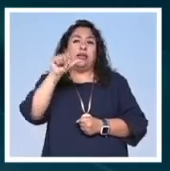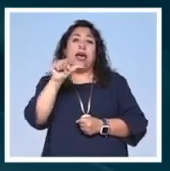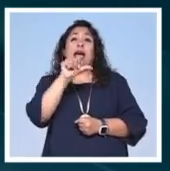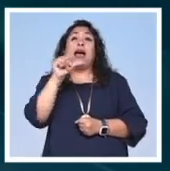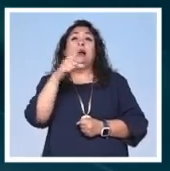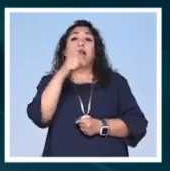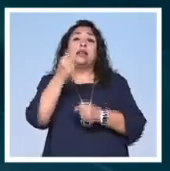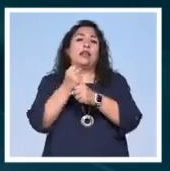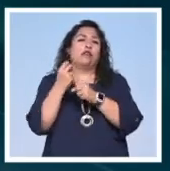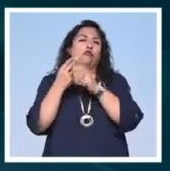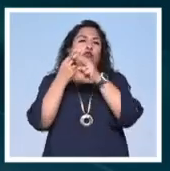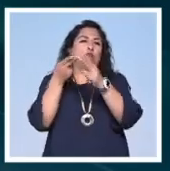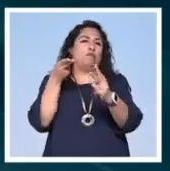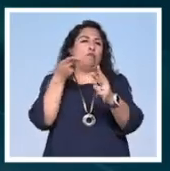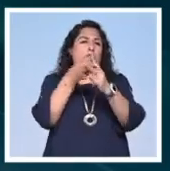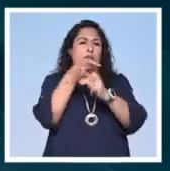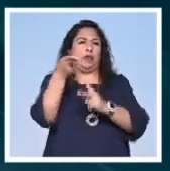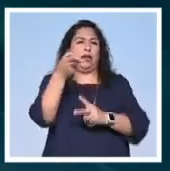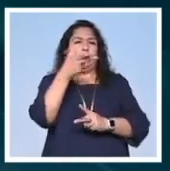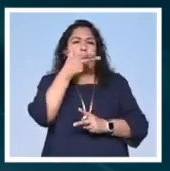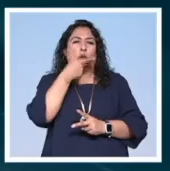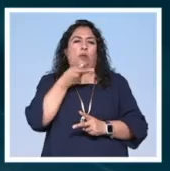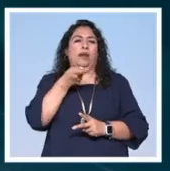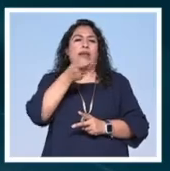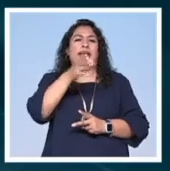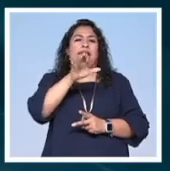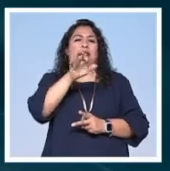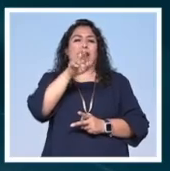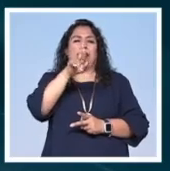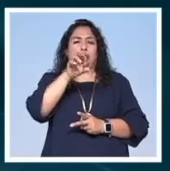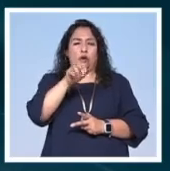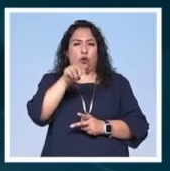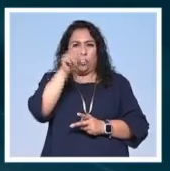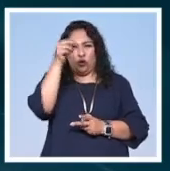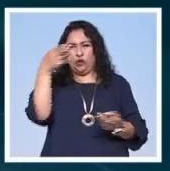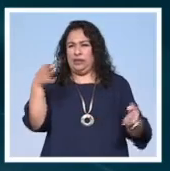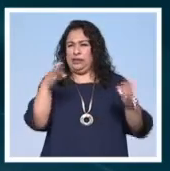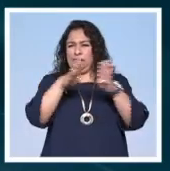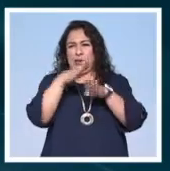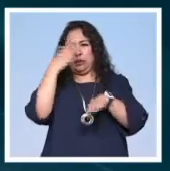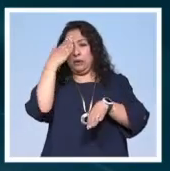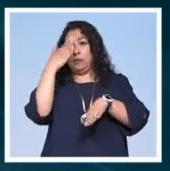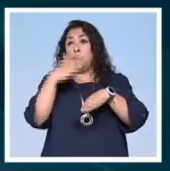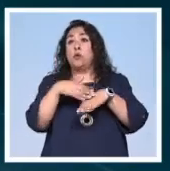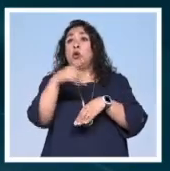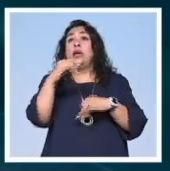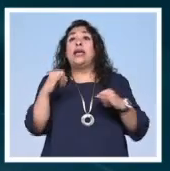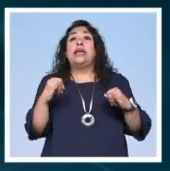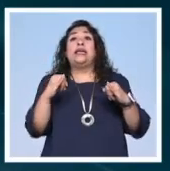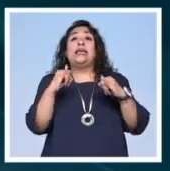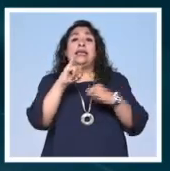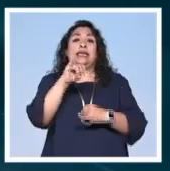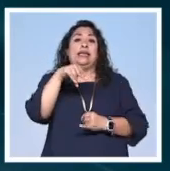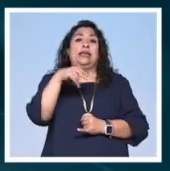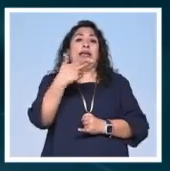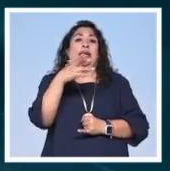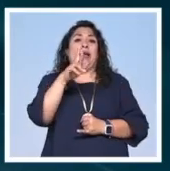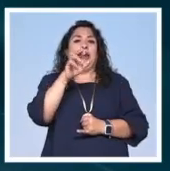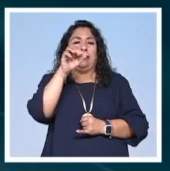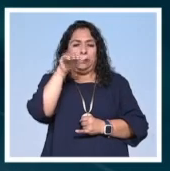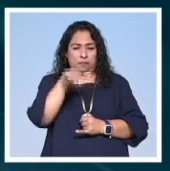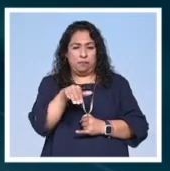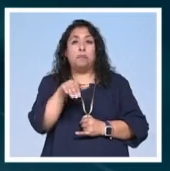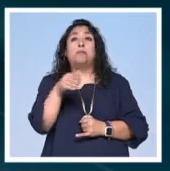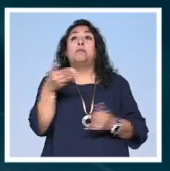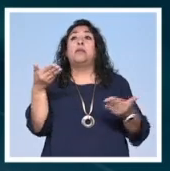del centenario del asesinato del Centauro del Norte para cerrar las conmemoraciones el instituto de estudios históricos de las revoluciones de